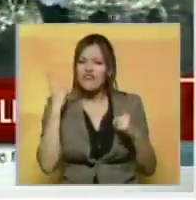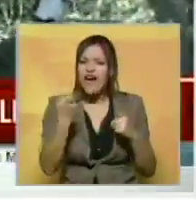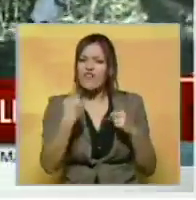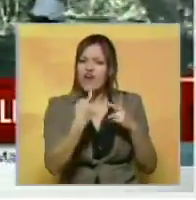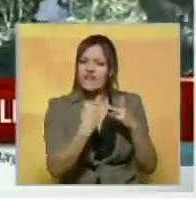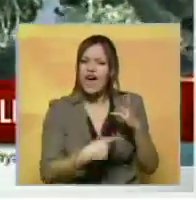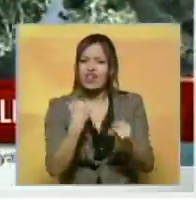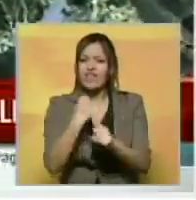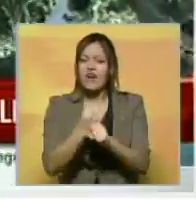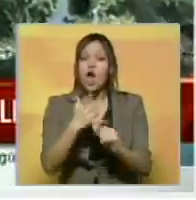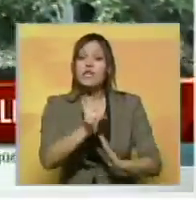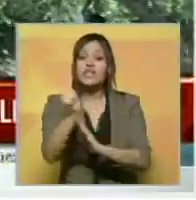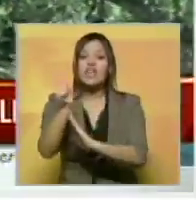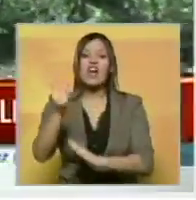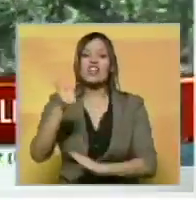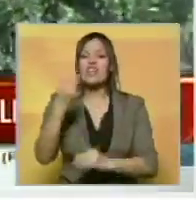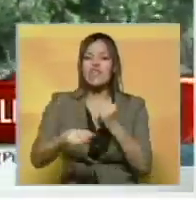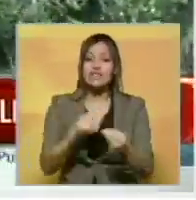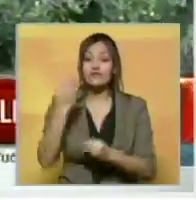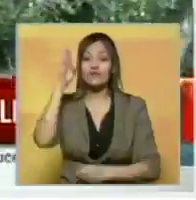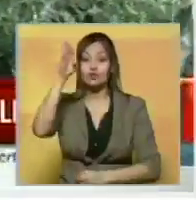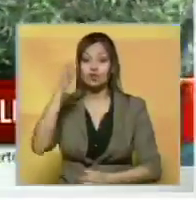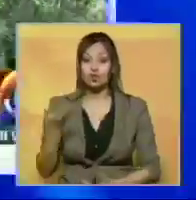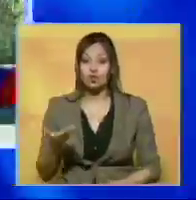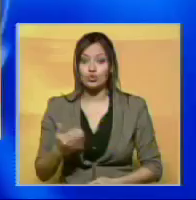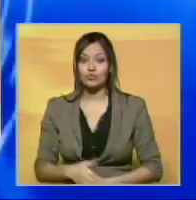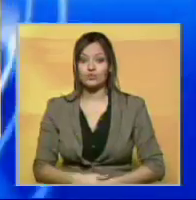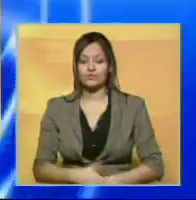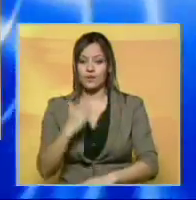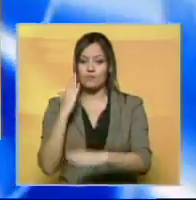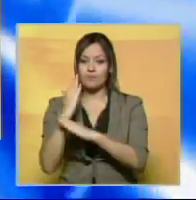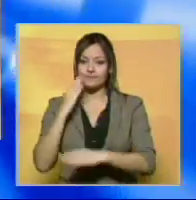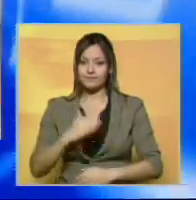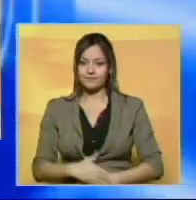guíe para dónde tenemos que ir. Siempre.